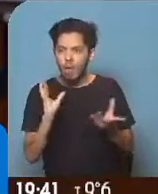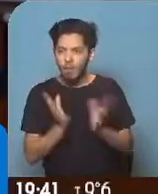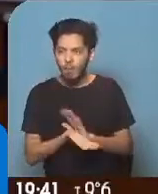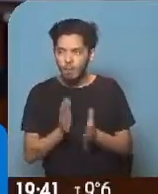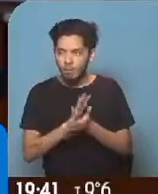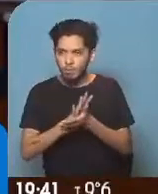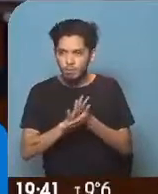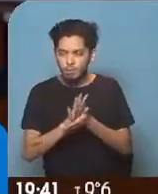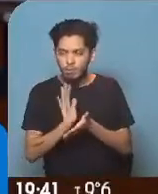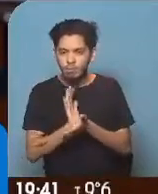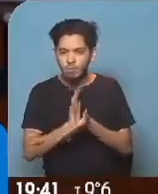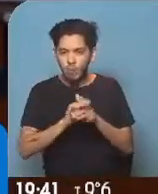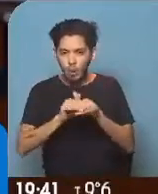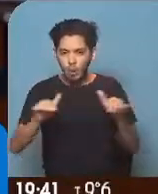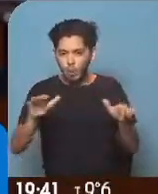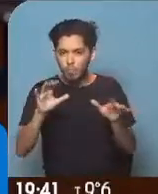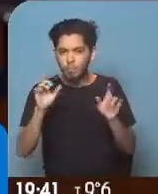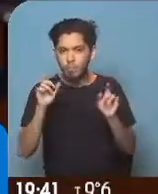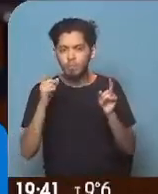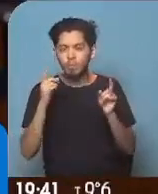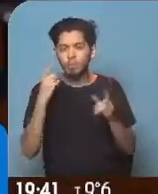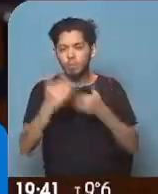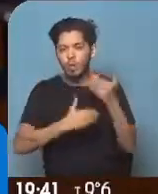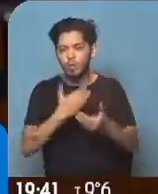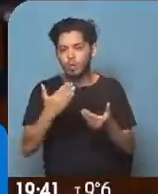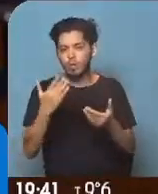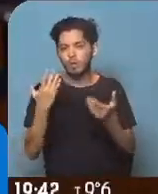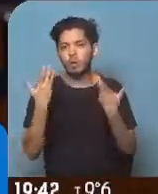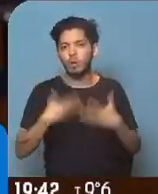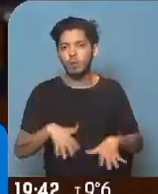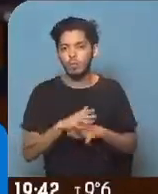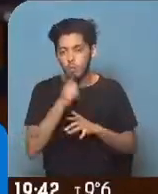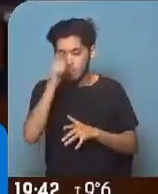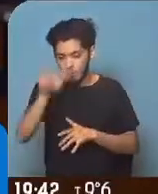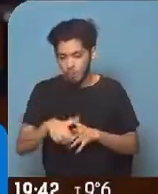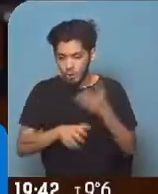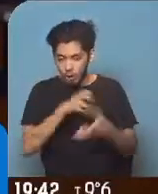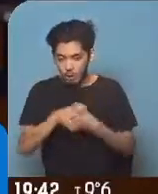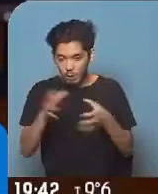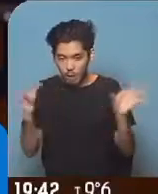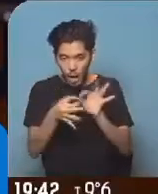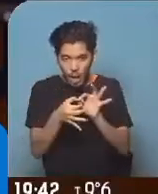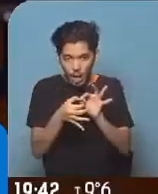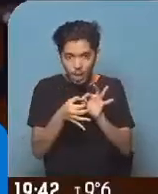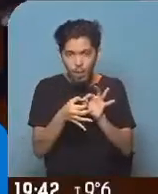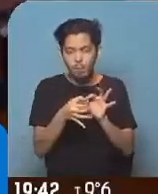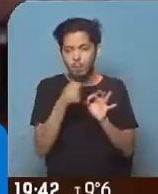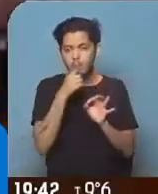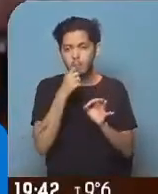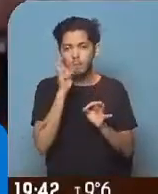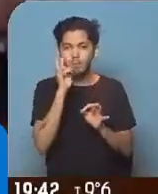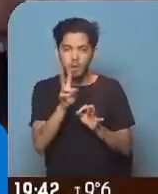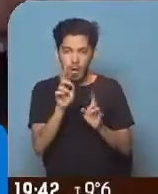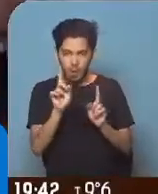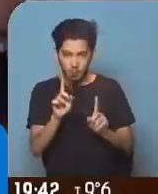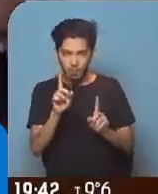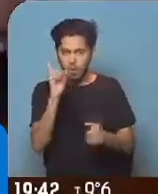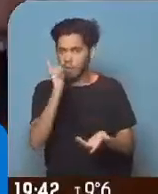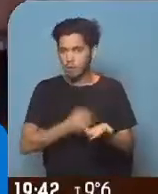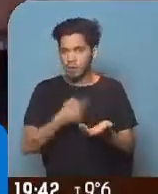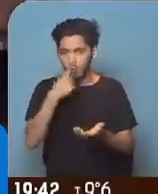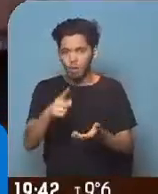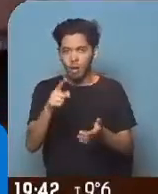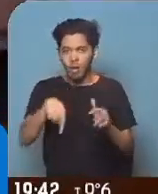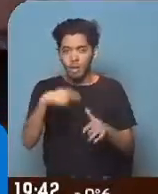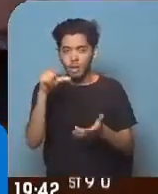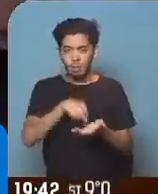en procesos precedentes, es, por ejemplo, que haya empresarios que estén implicados. Seguro. Mire, es decisivo. En este país no se